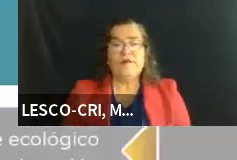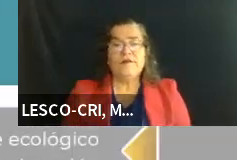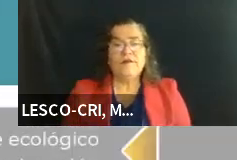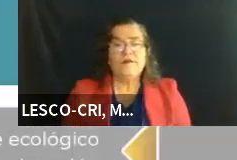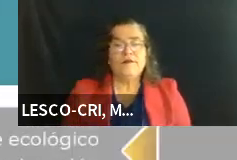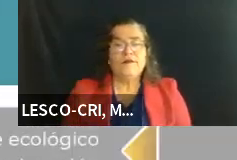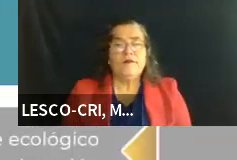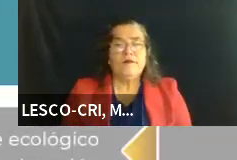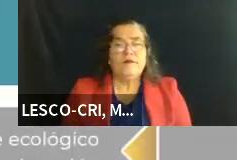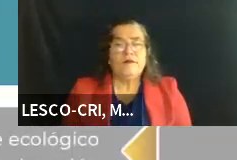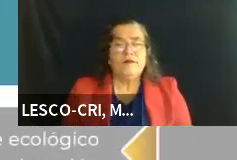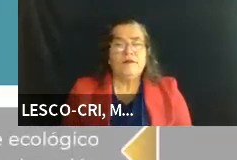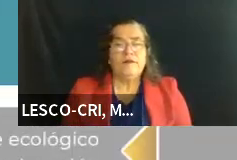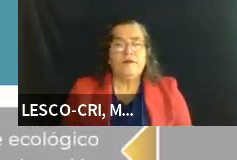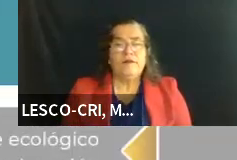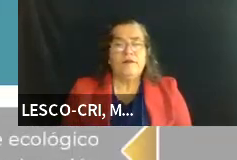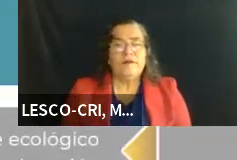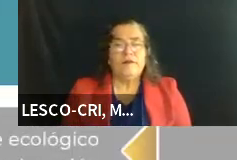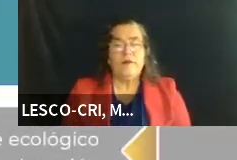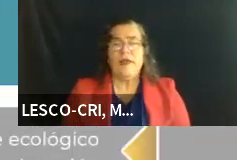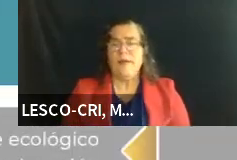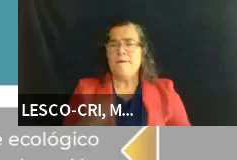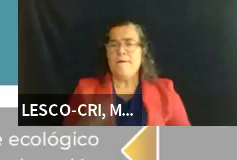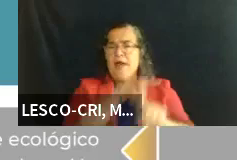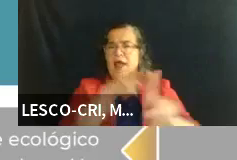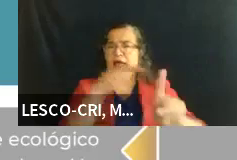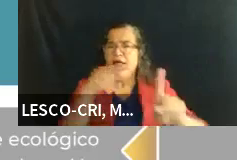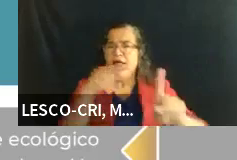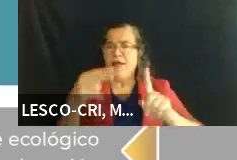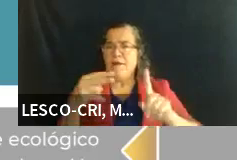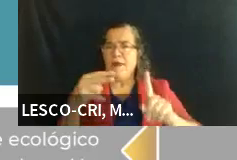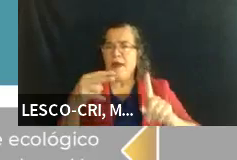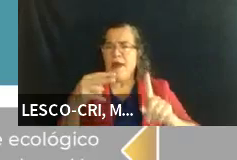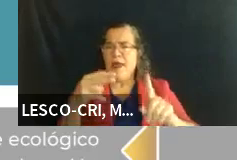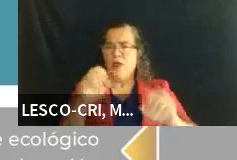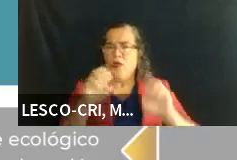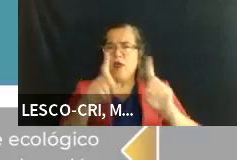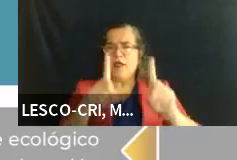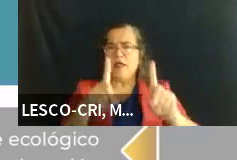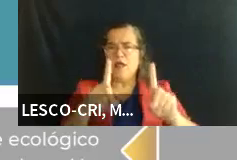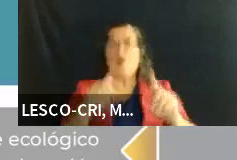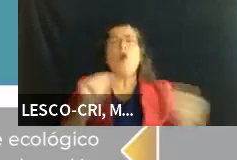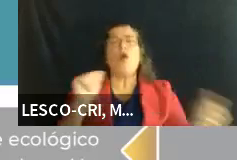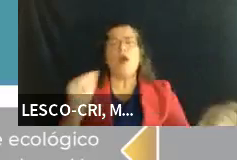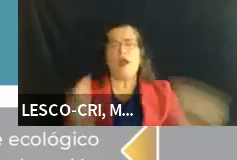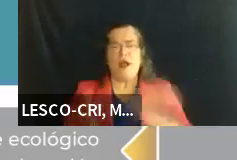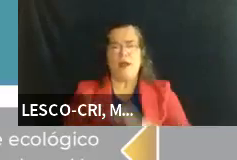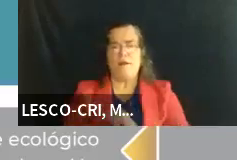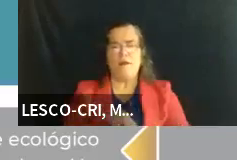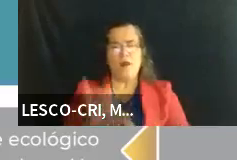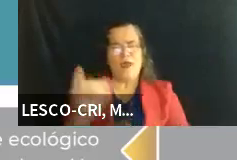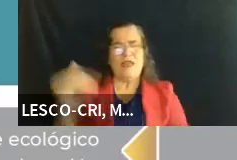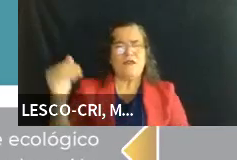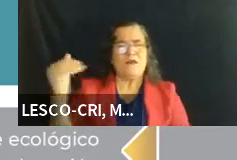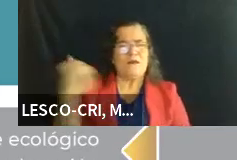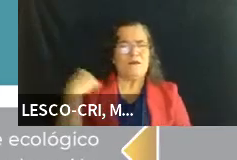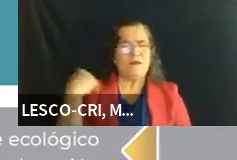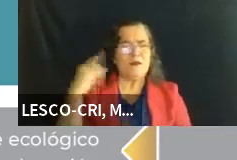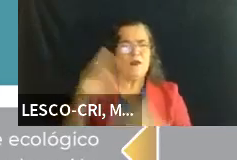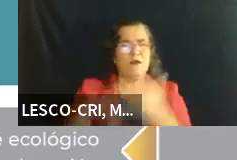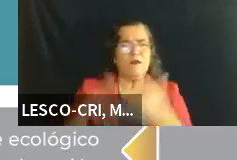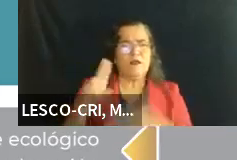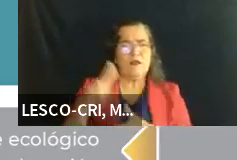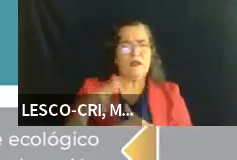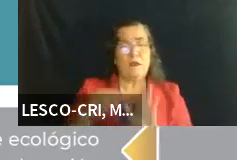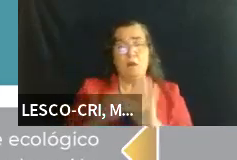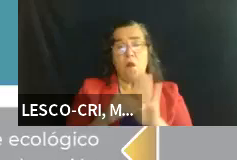El cambio de paradigma educativo es sin duda otro de los grandes desafíos que interpelan a la universidad. De un modelo